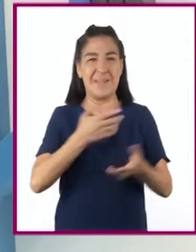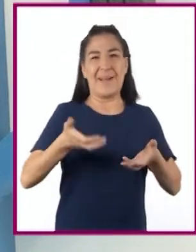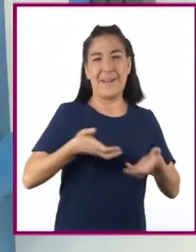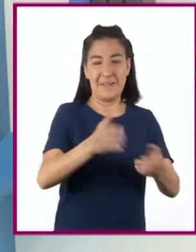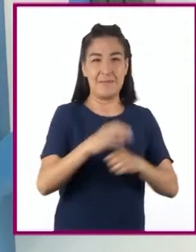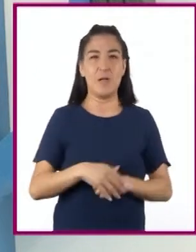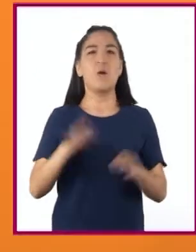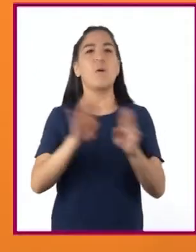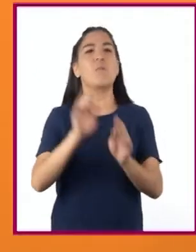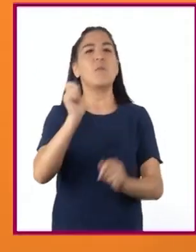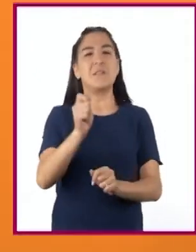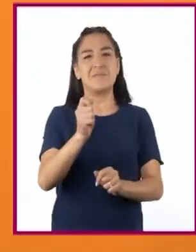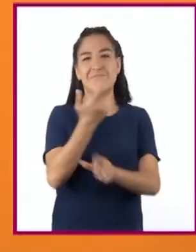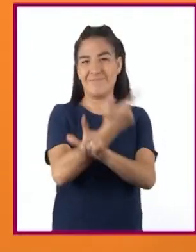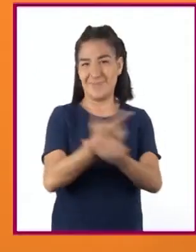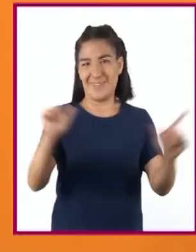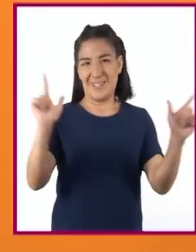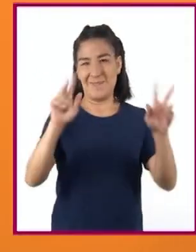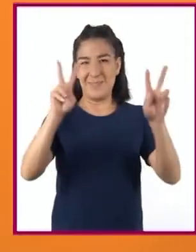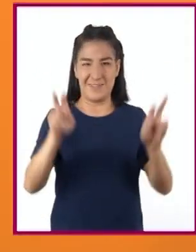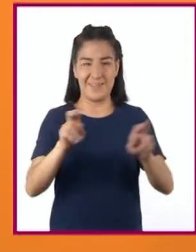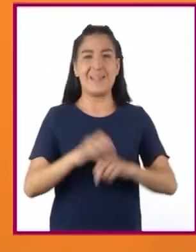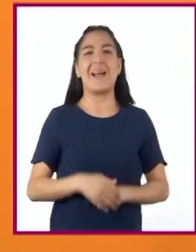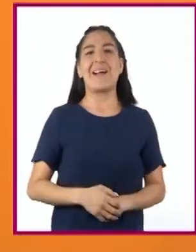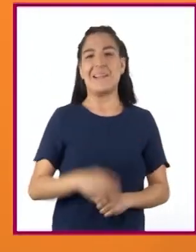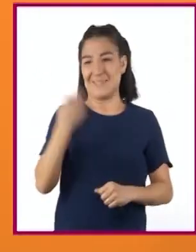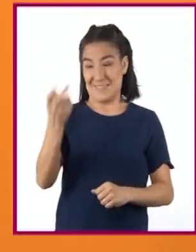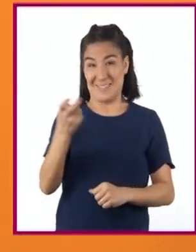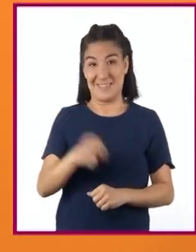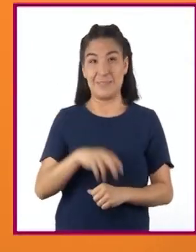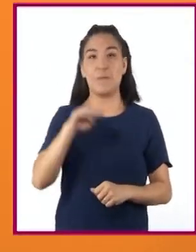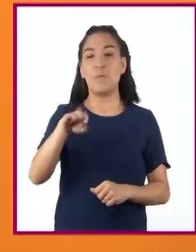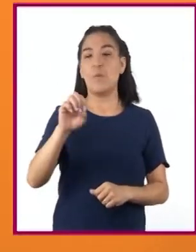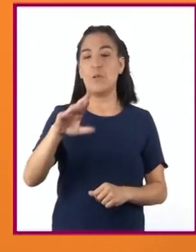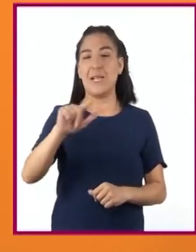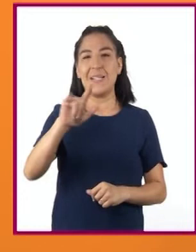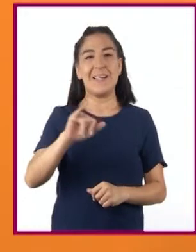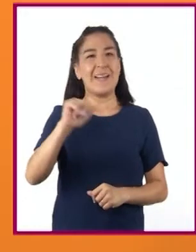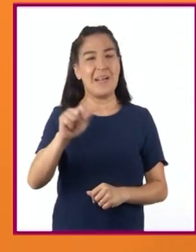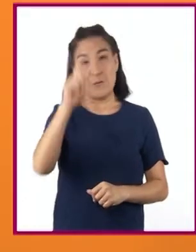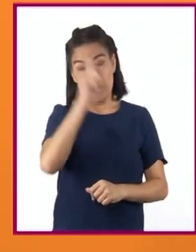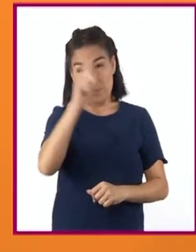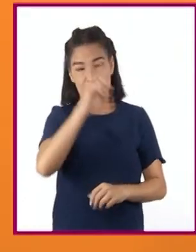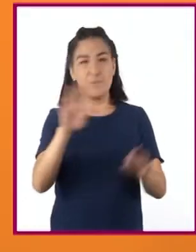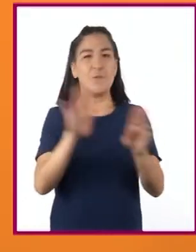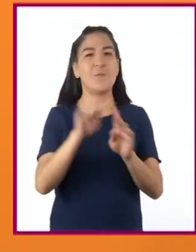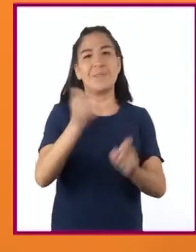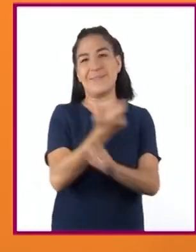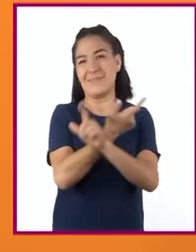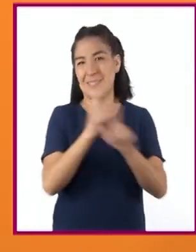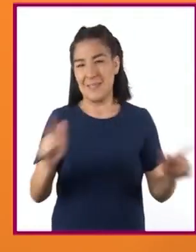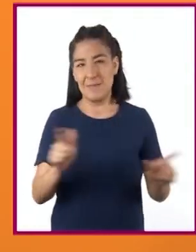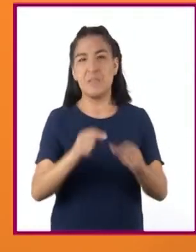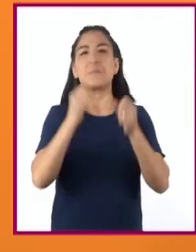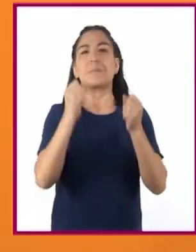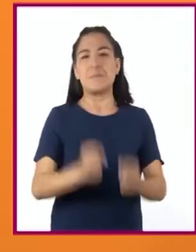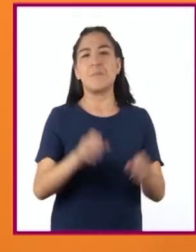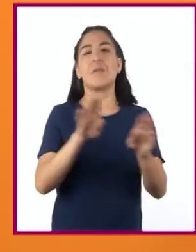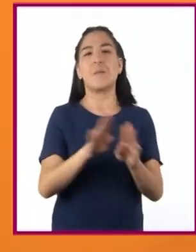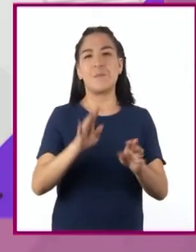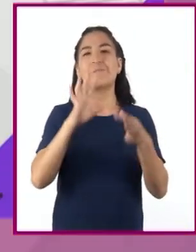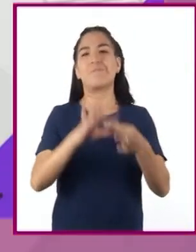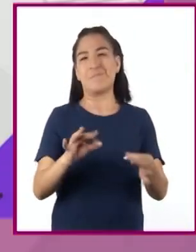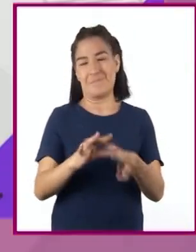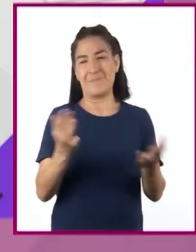ver con la libertad. Sí, la moraleja tiene que ver con la libertad. De manera precisa, se pudiera expresar